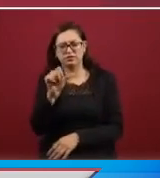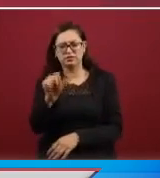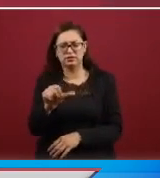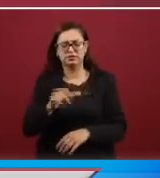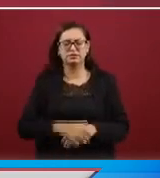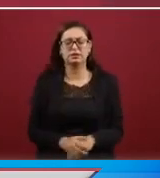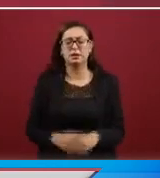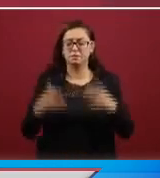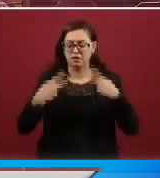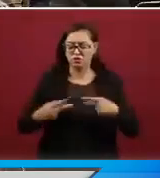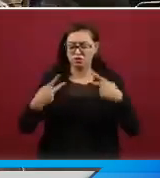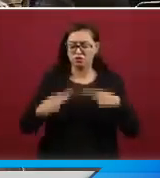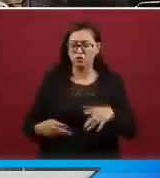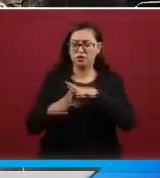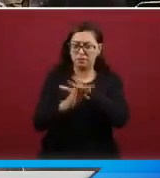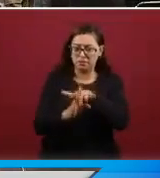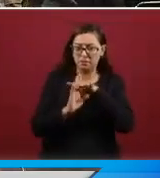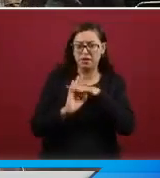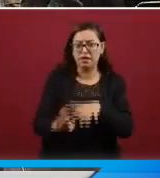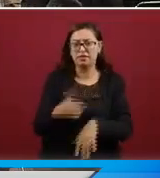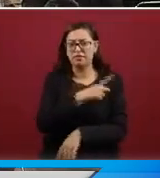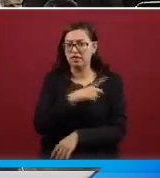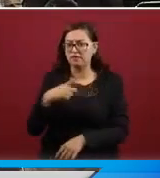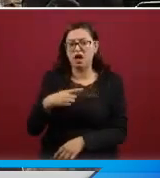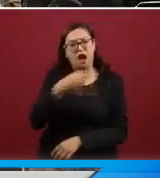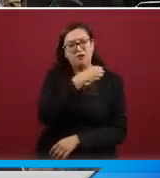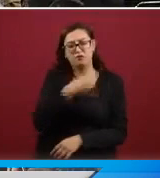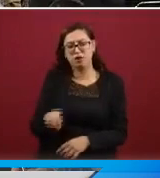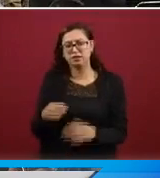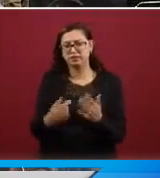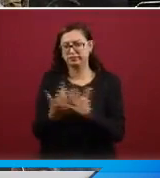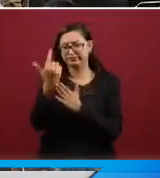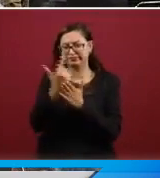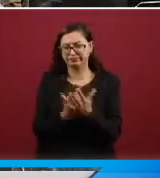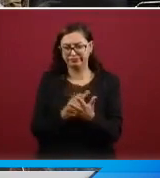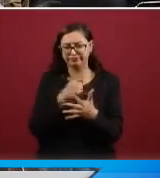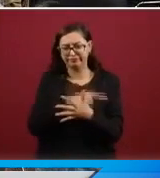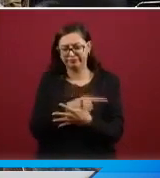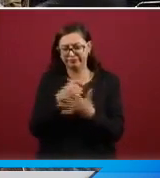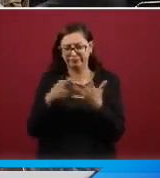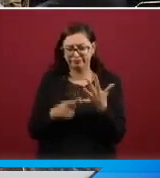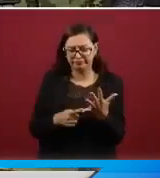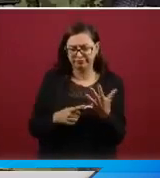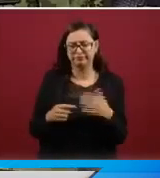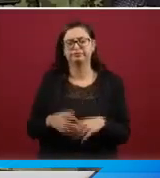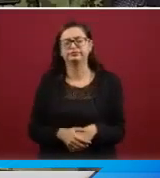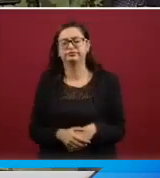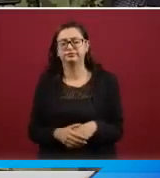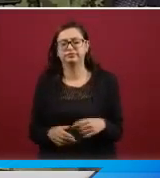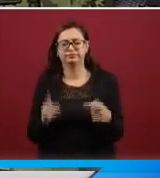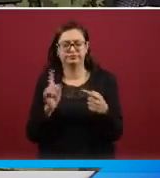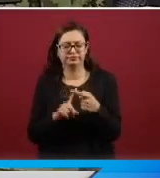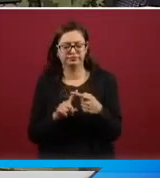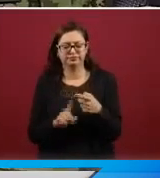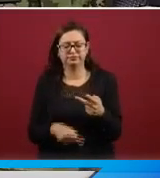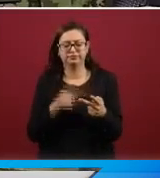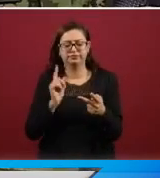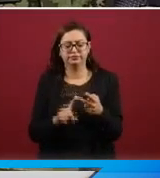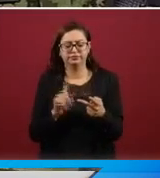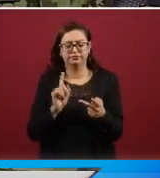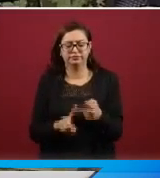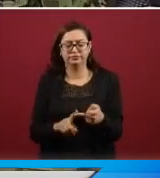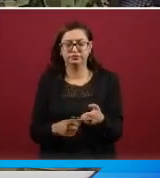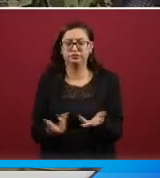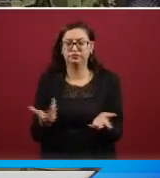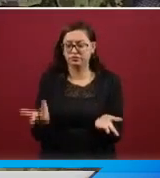tema migratorio que será parte de la agenda del G20. El plan migratorio mexicano ha sido apoyado por la Unión Europea, el G20,